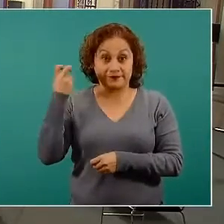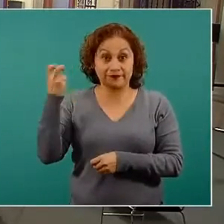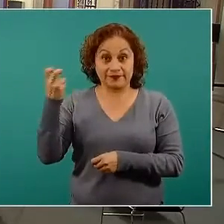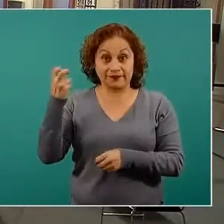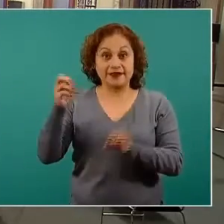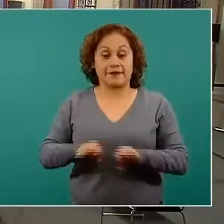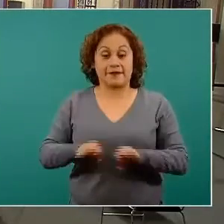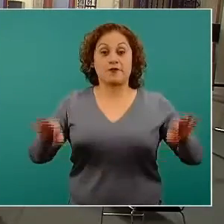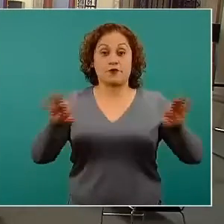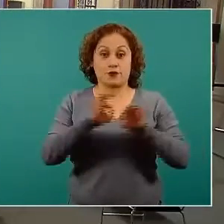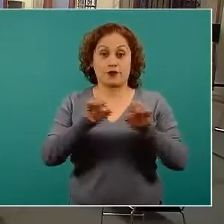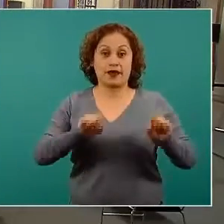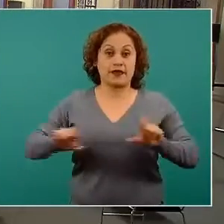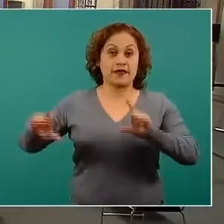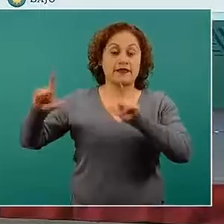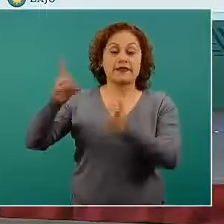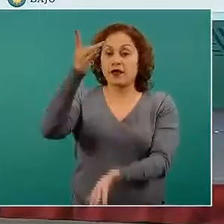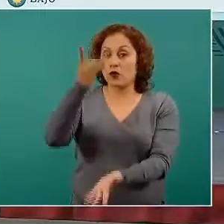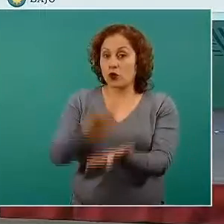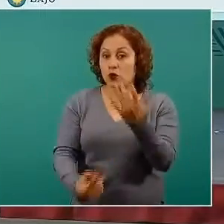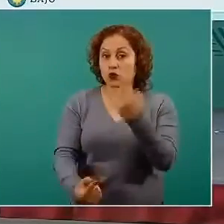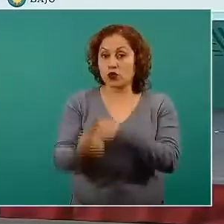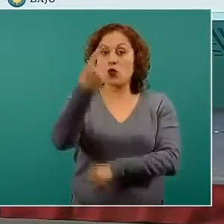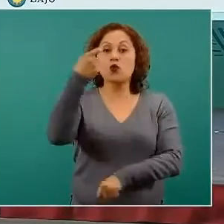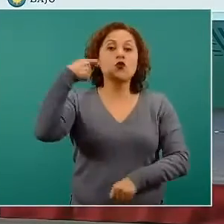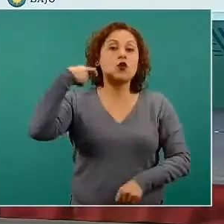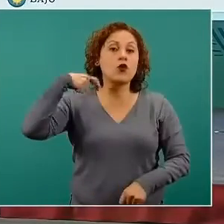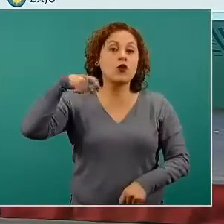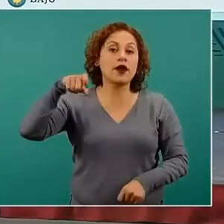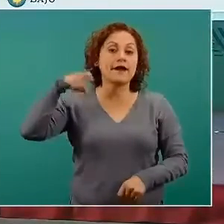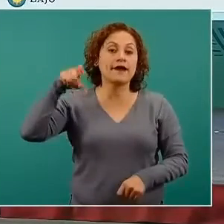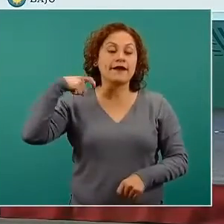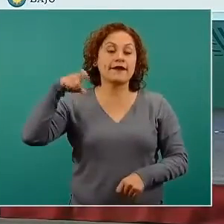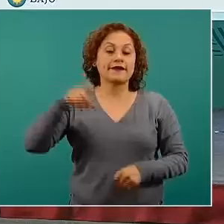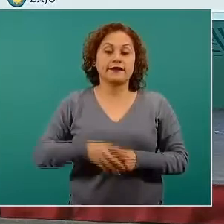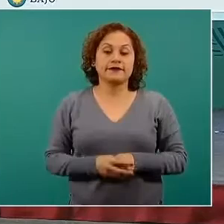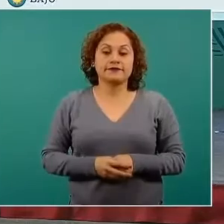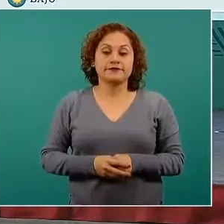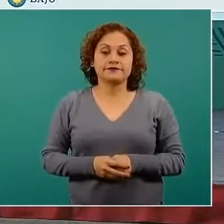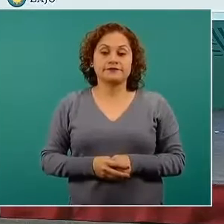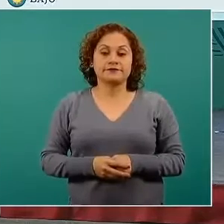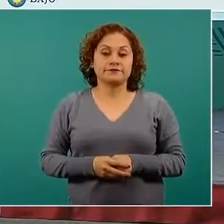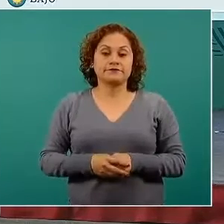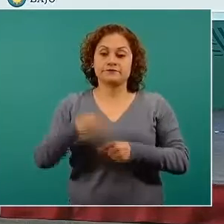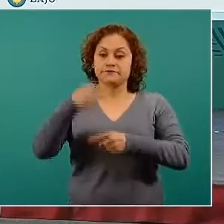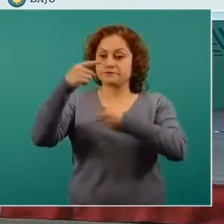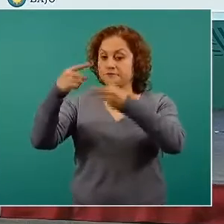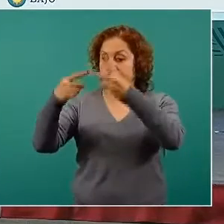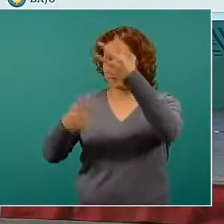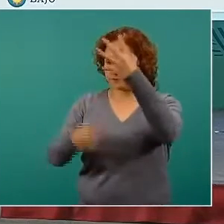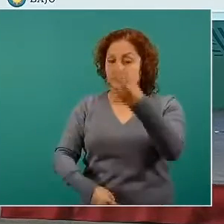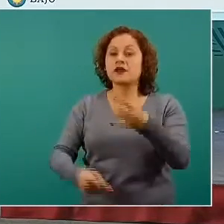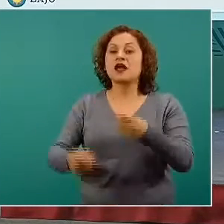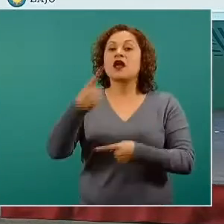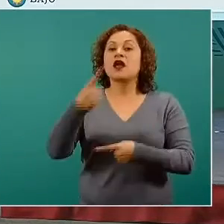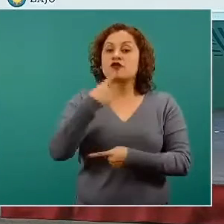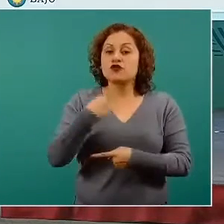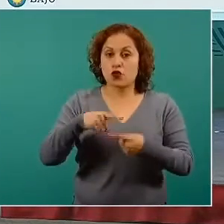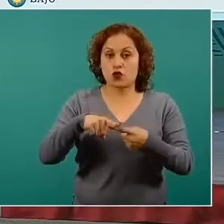importante, solamente Querétaro. Dentro, hay que recordar, dentro de todos los colores, el rojo, el naranja, el amarillo o el